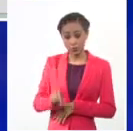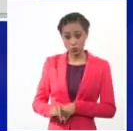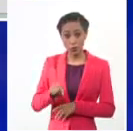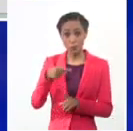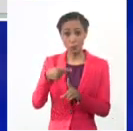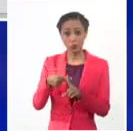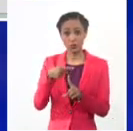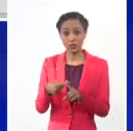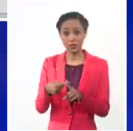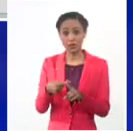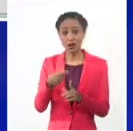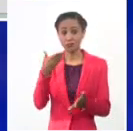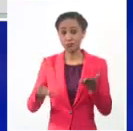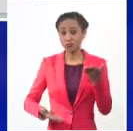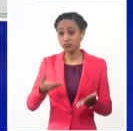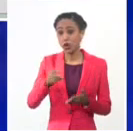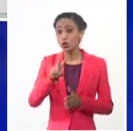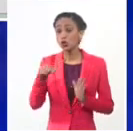contra